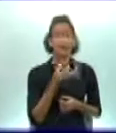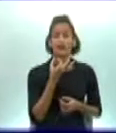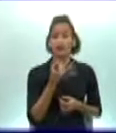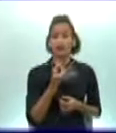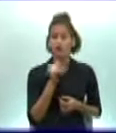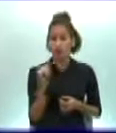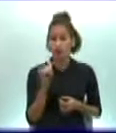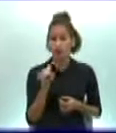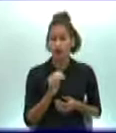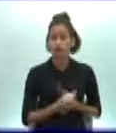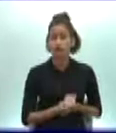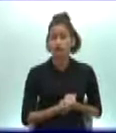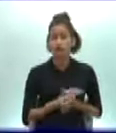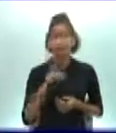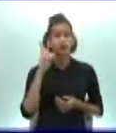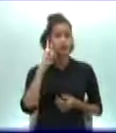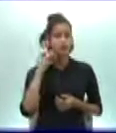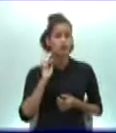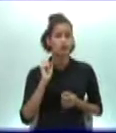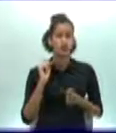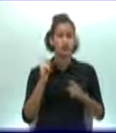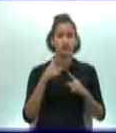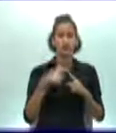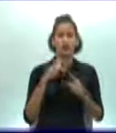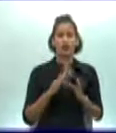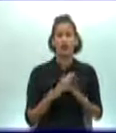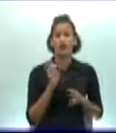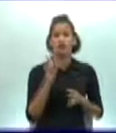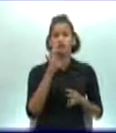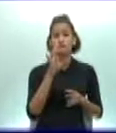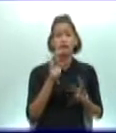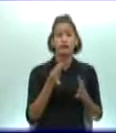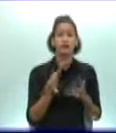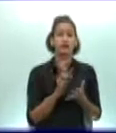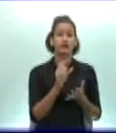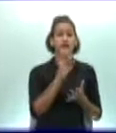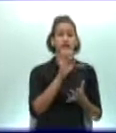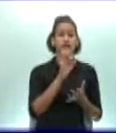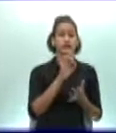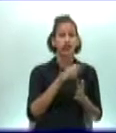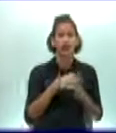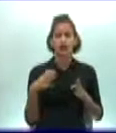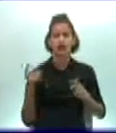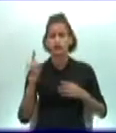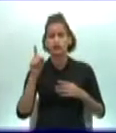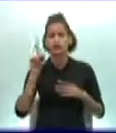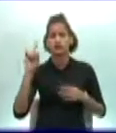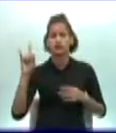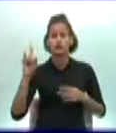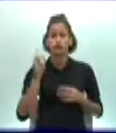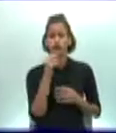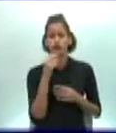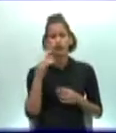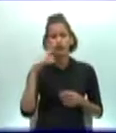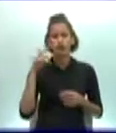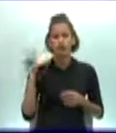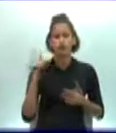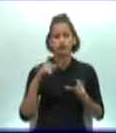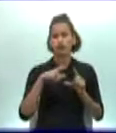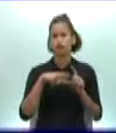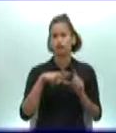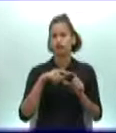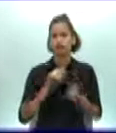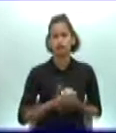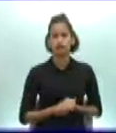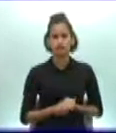Recuerden que en el libro de texto, desde la página 15 hasta la 19, ustedes pueden encontrar este contenido.